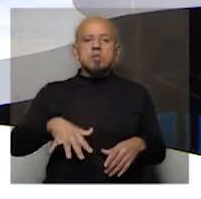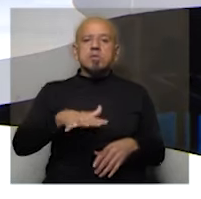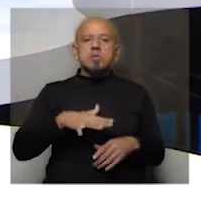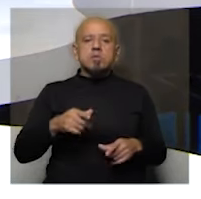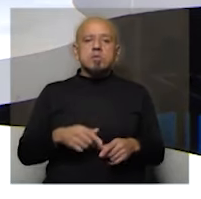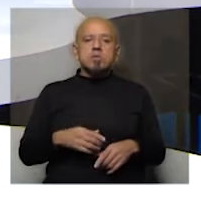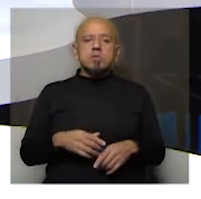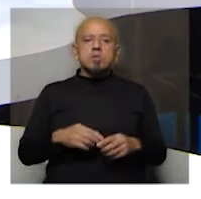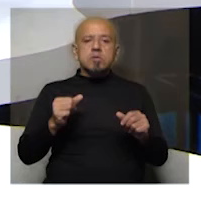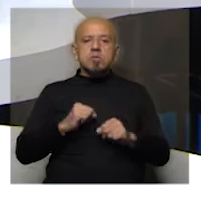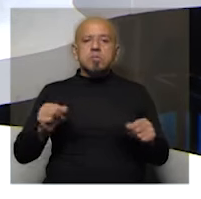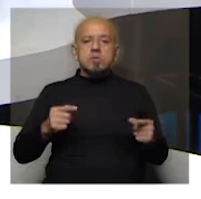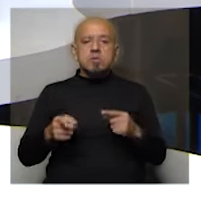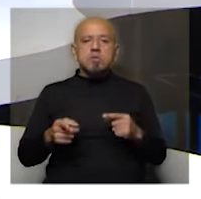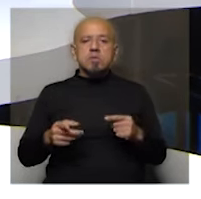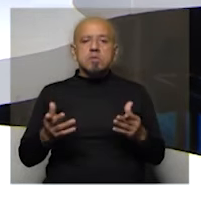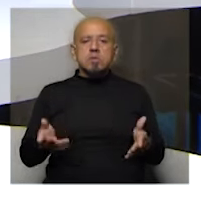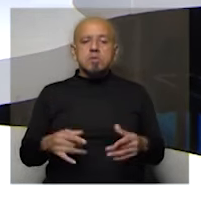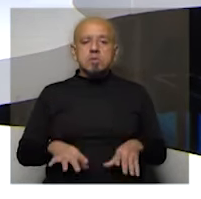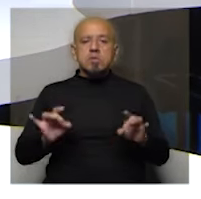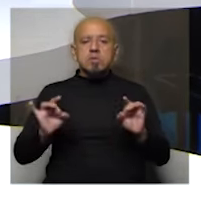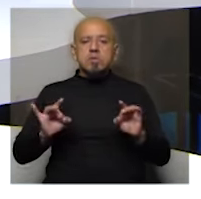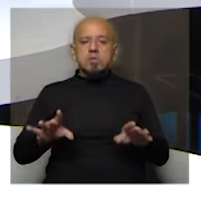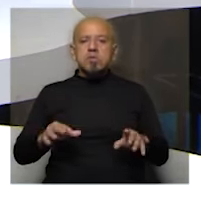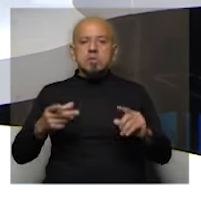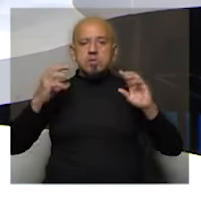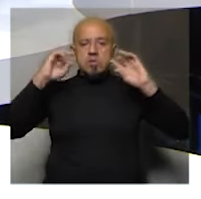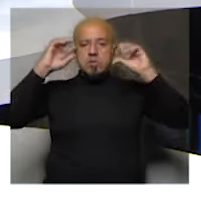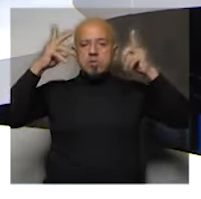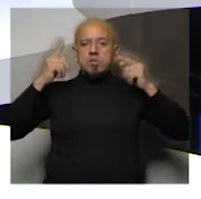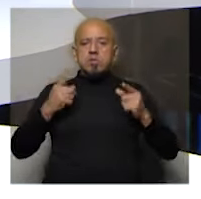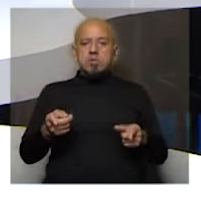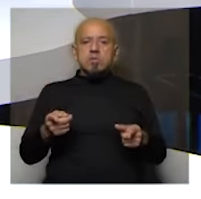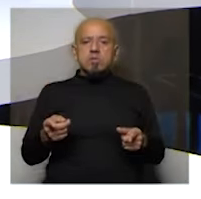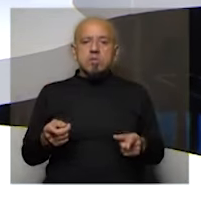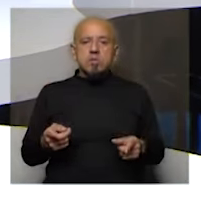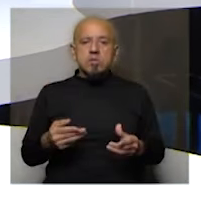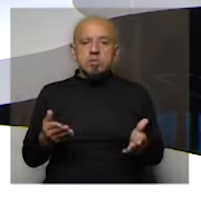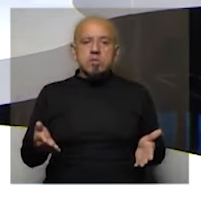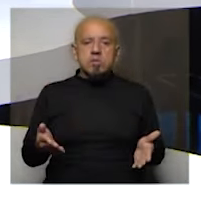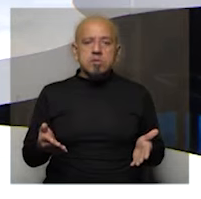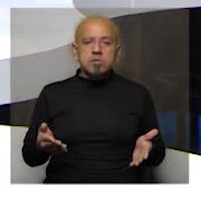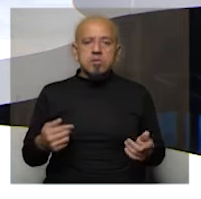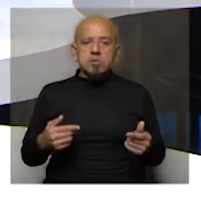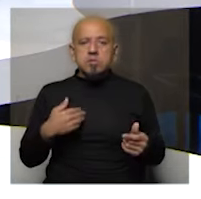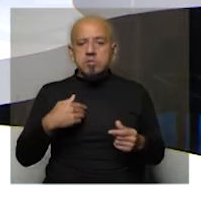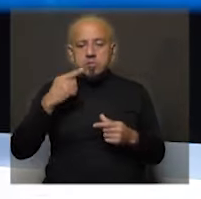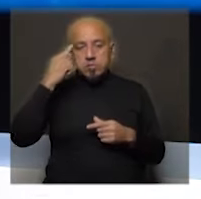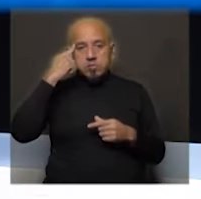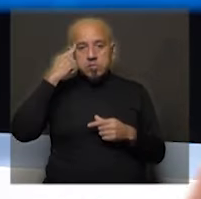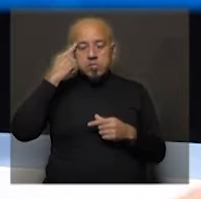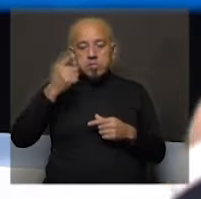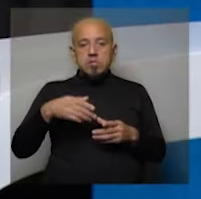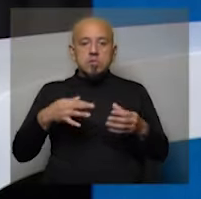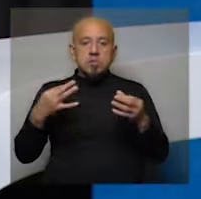seguramente puede ser un obstáculo es el hecho de naturalizar la violencia de que esos menores que conviven con eso entiendan que está